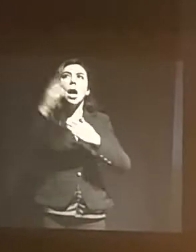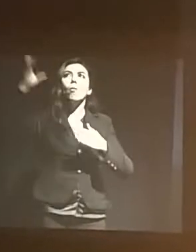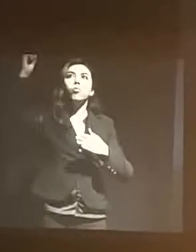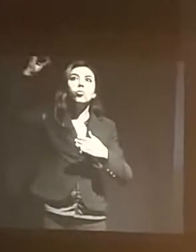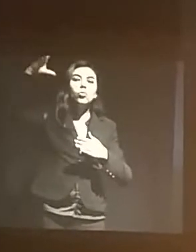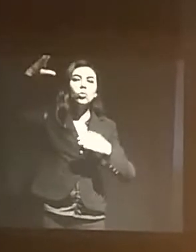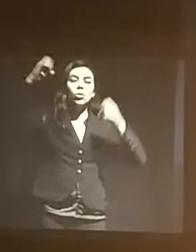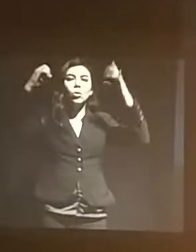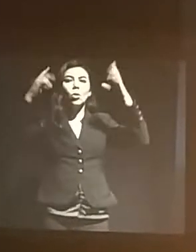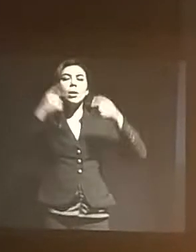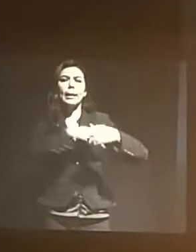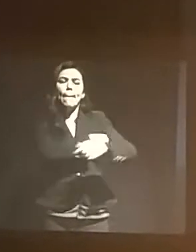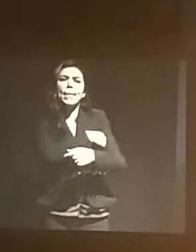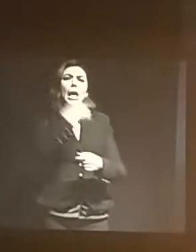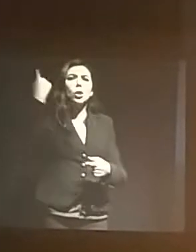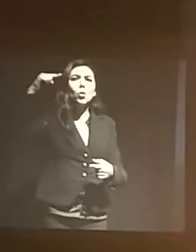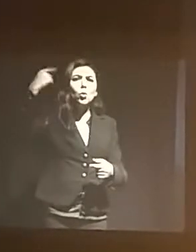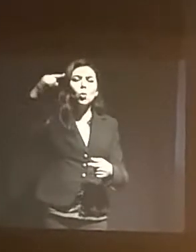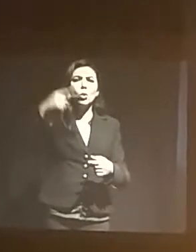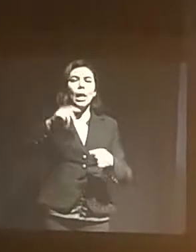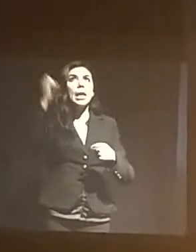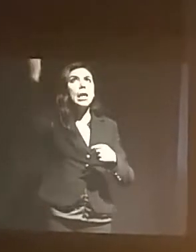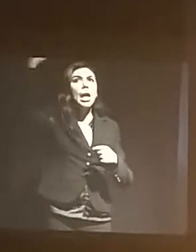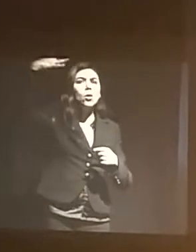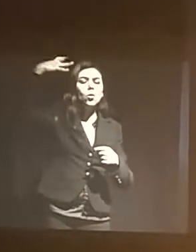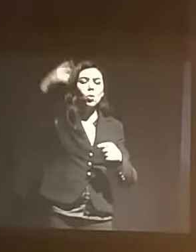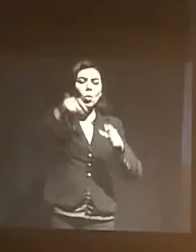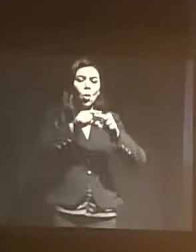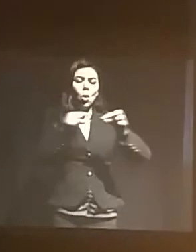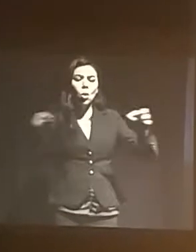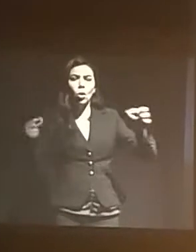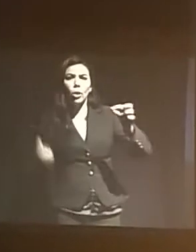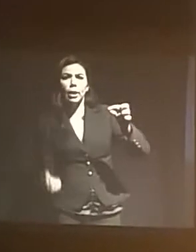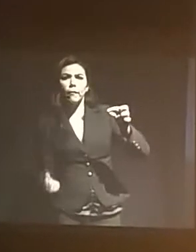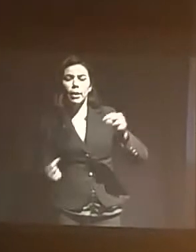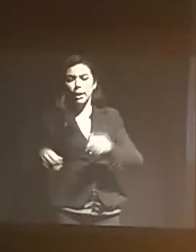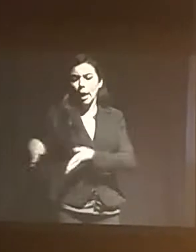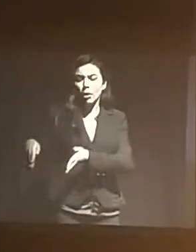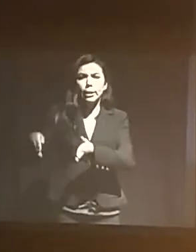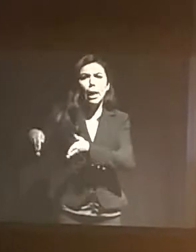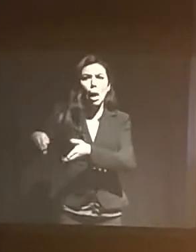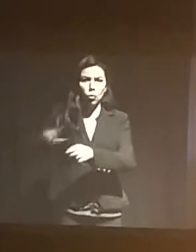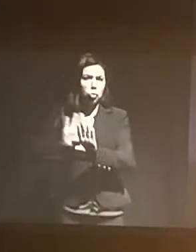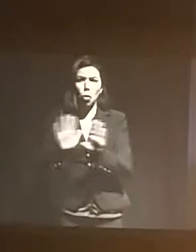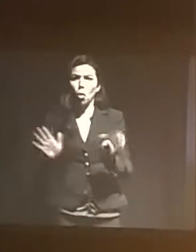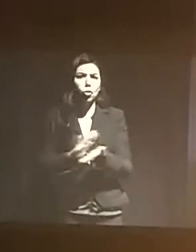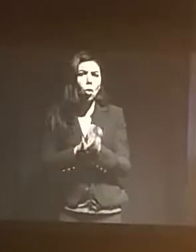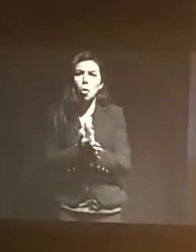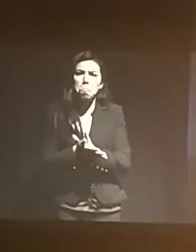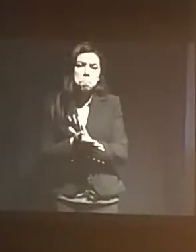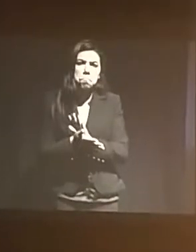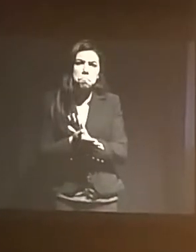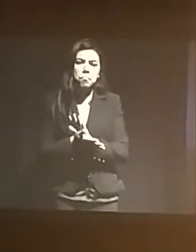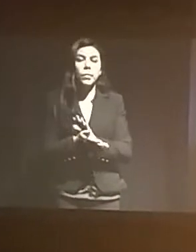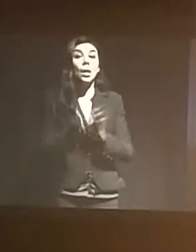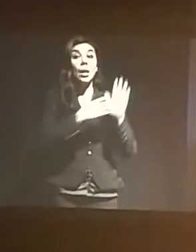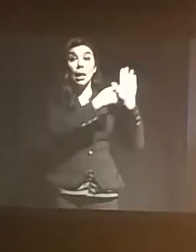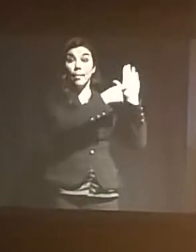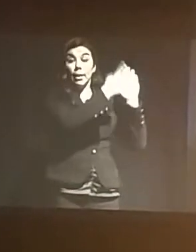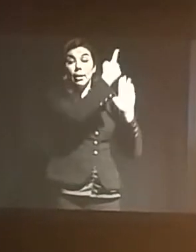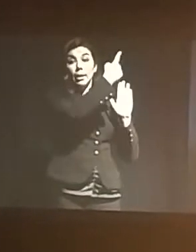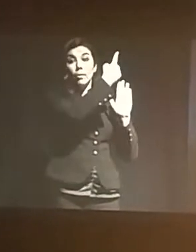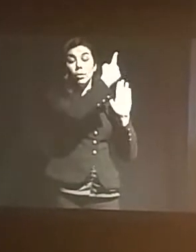iluminación y la temperatura, la luz, la grifería, el portón del auto, todo. Pero en las imágenes que